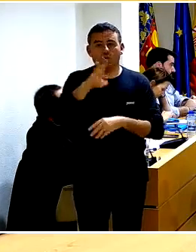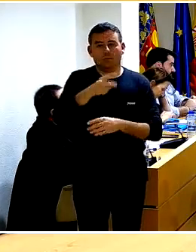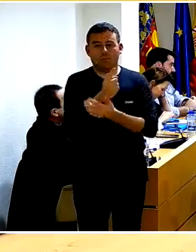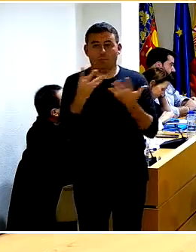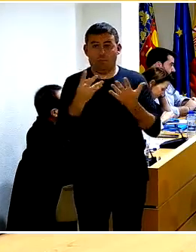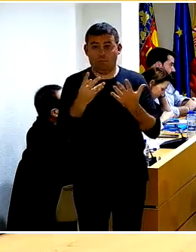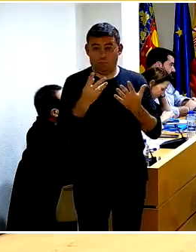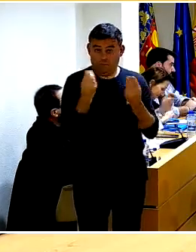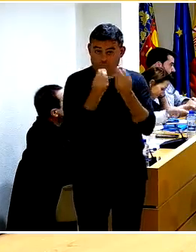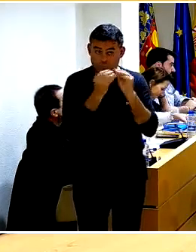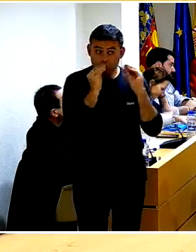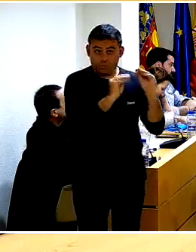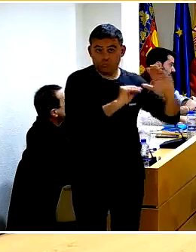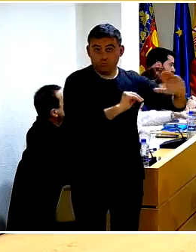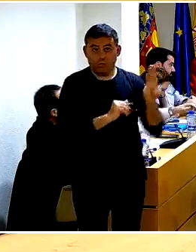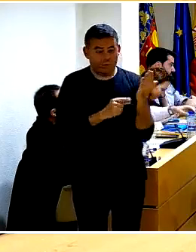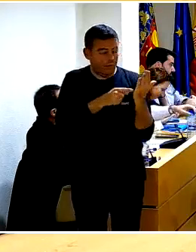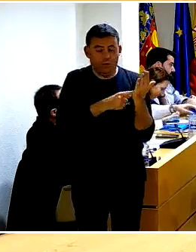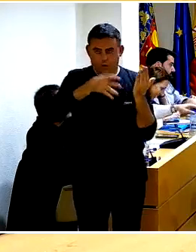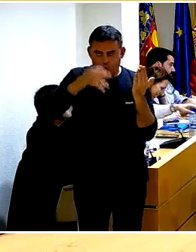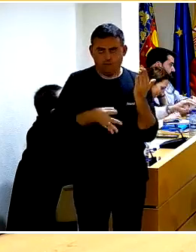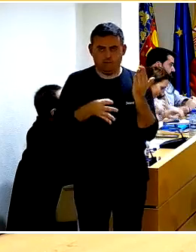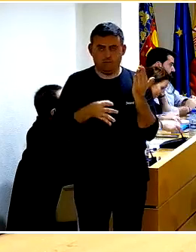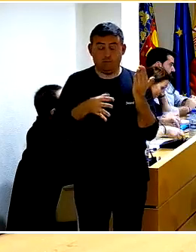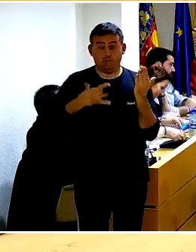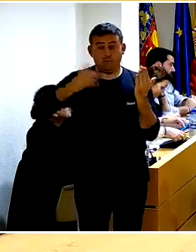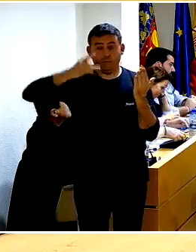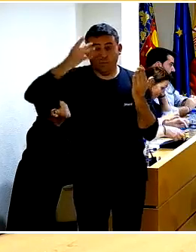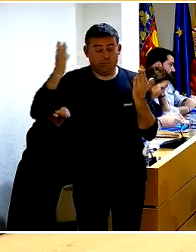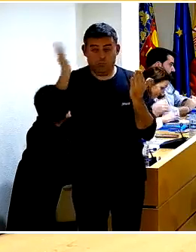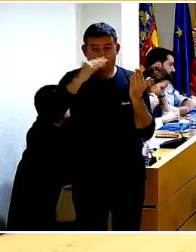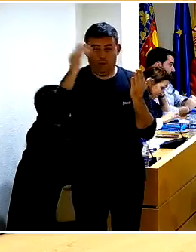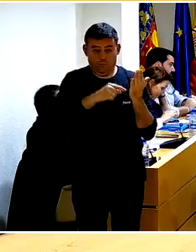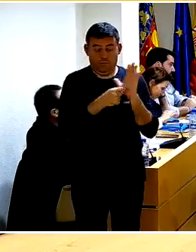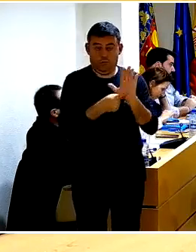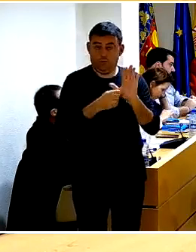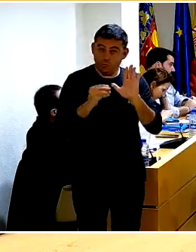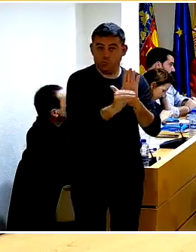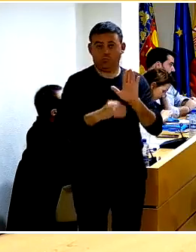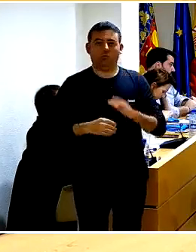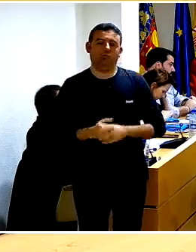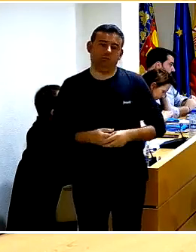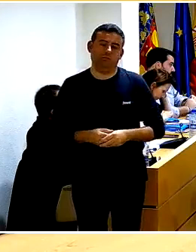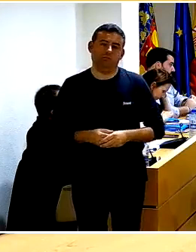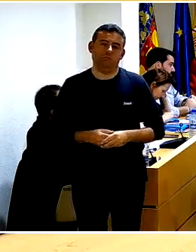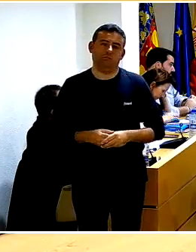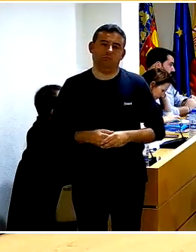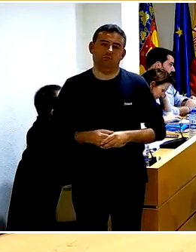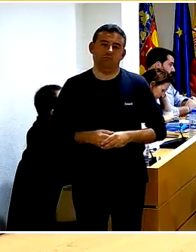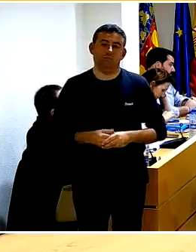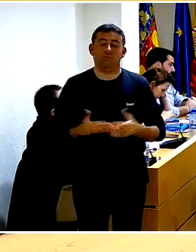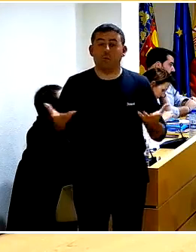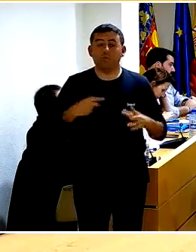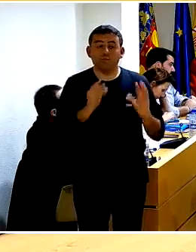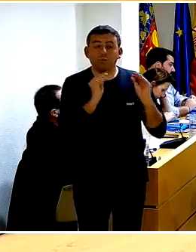de usted decir que yo estoy utilizando, no sé, alguna falacia o un dato? ¿Ese dato nos lo han dado ustedes? ¿O es que sus